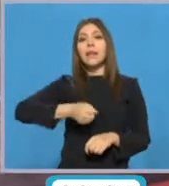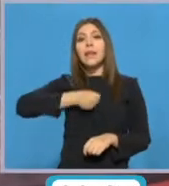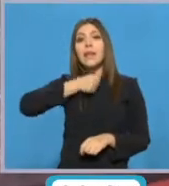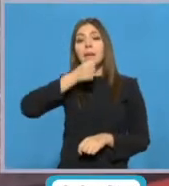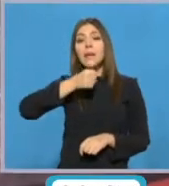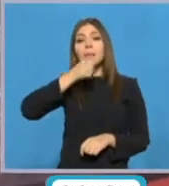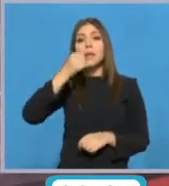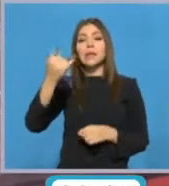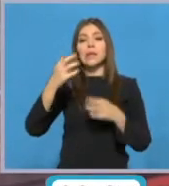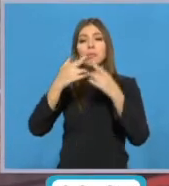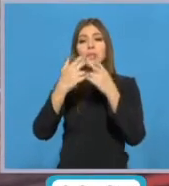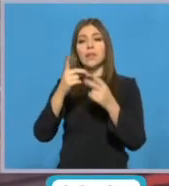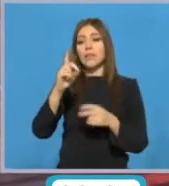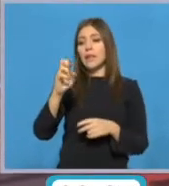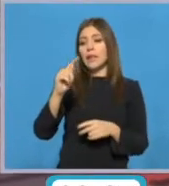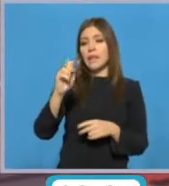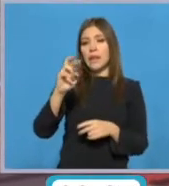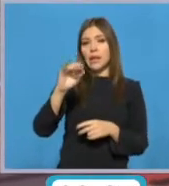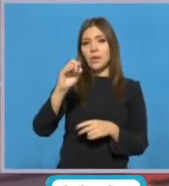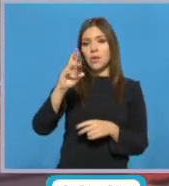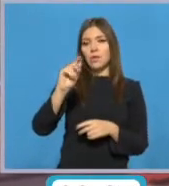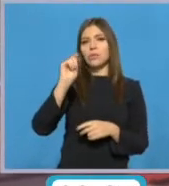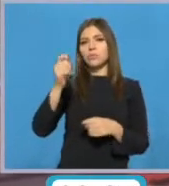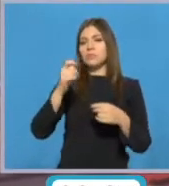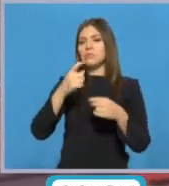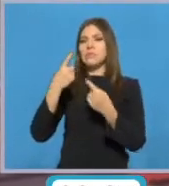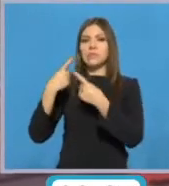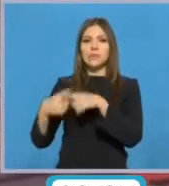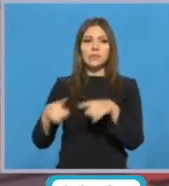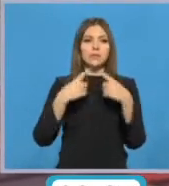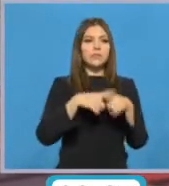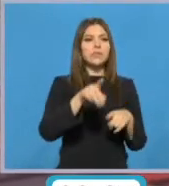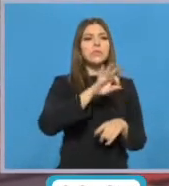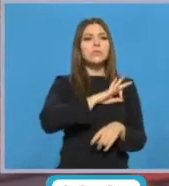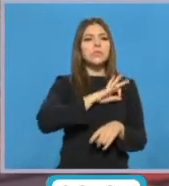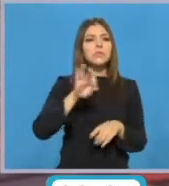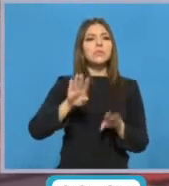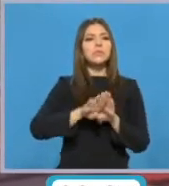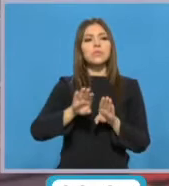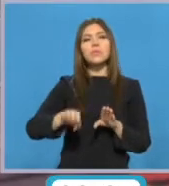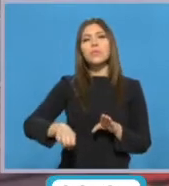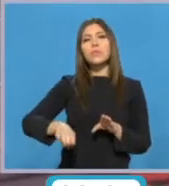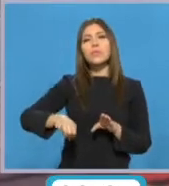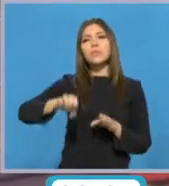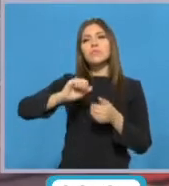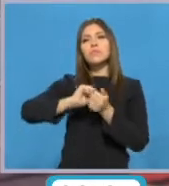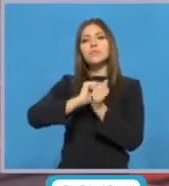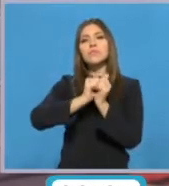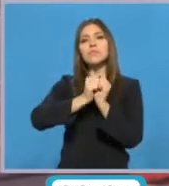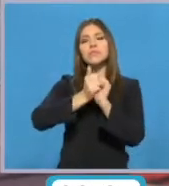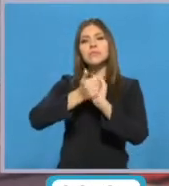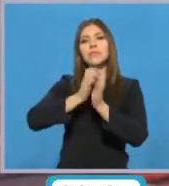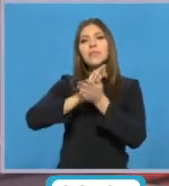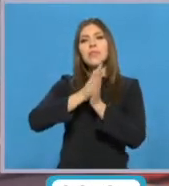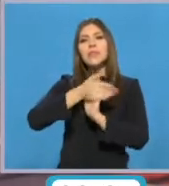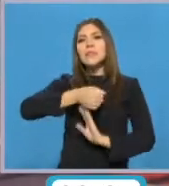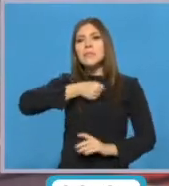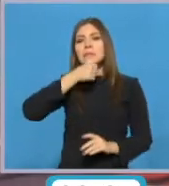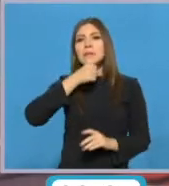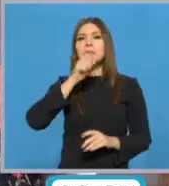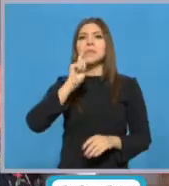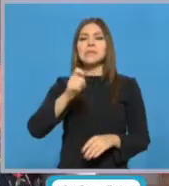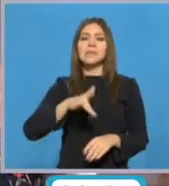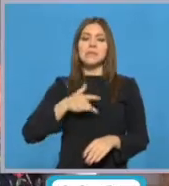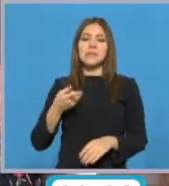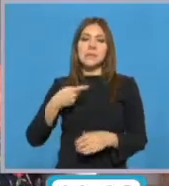completamente distintas. Sí. Y podemos envejecer muy dignamente, en un buen estado de salud y, por supuesto, ejerciendo este derecho maravilloso